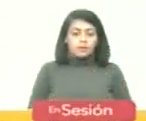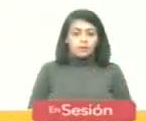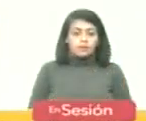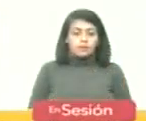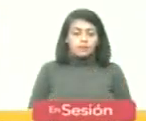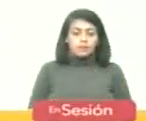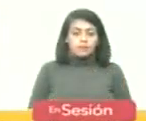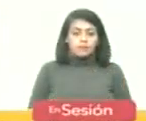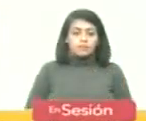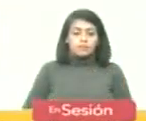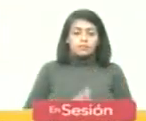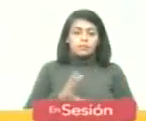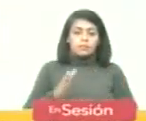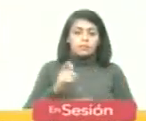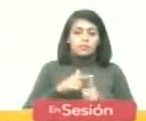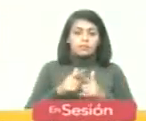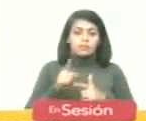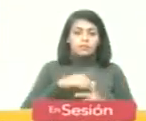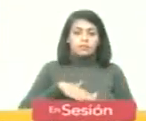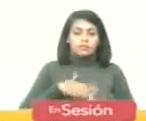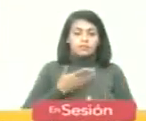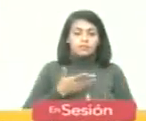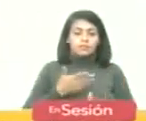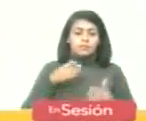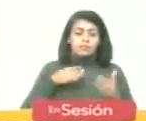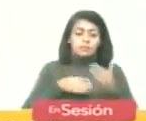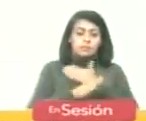Hay líneas que no se pueden cruzar.